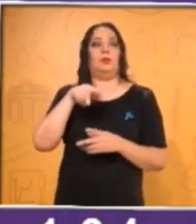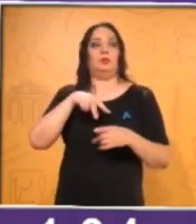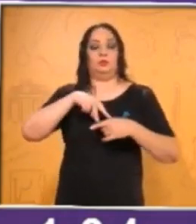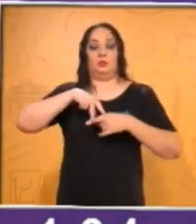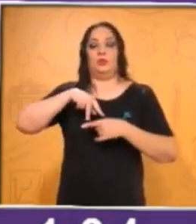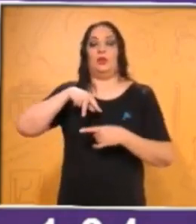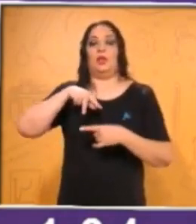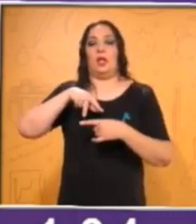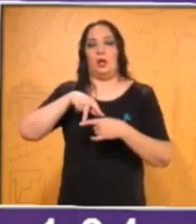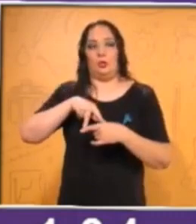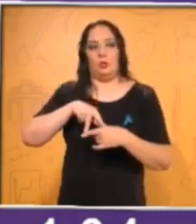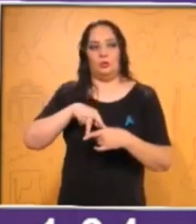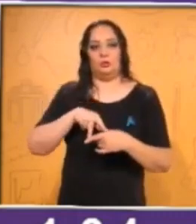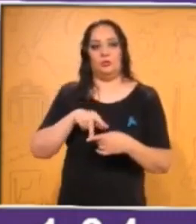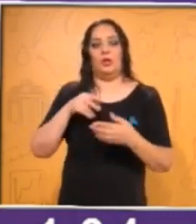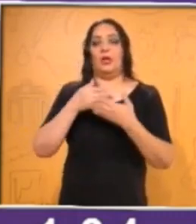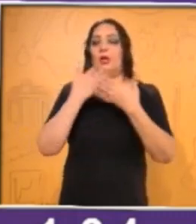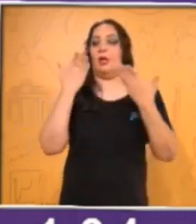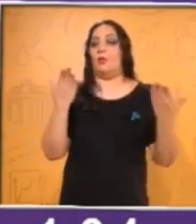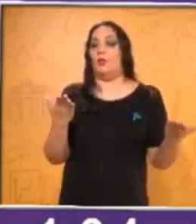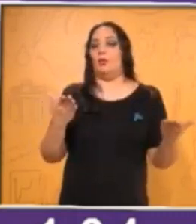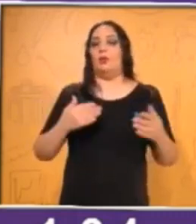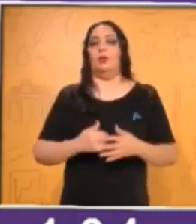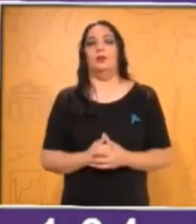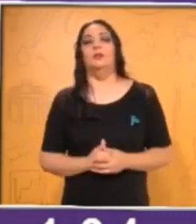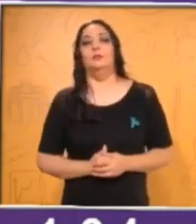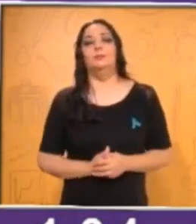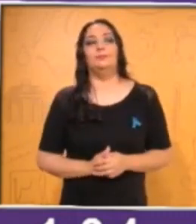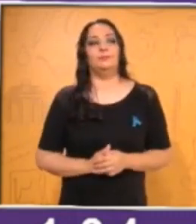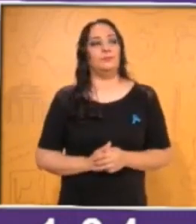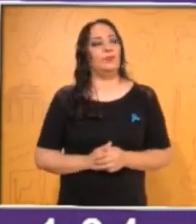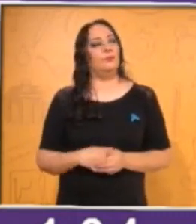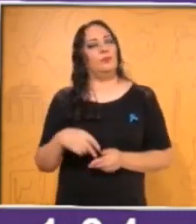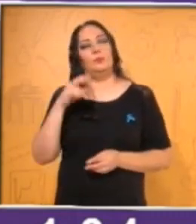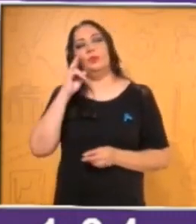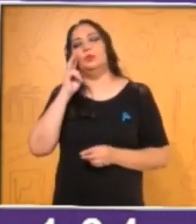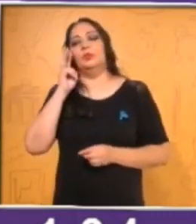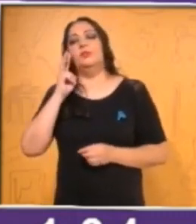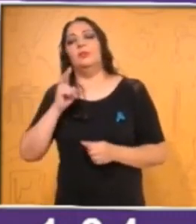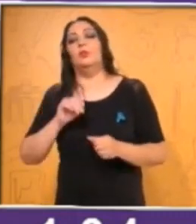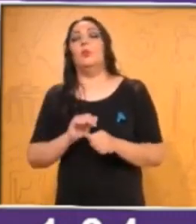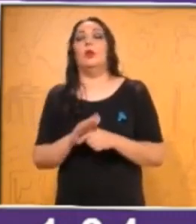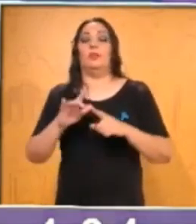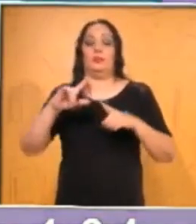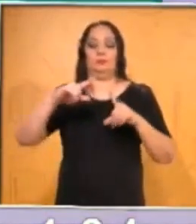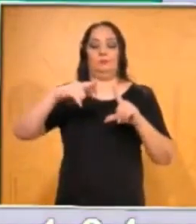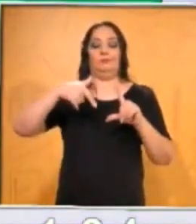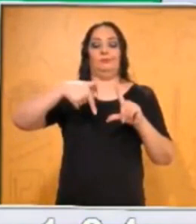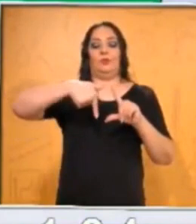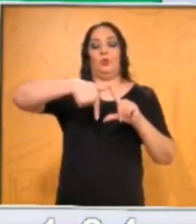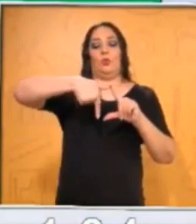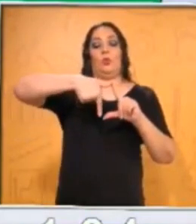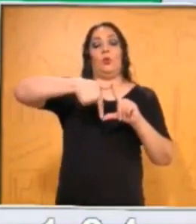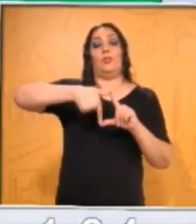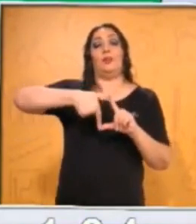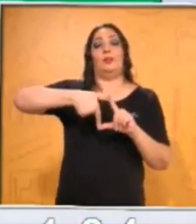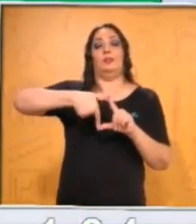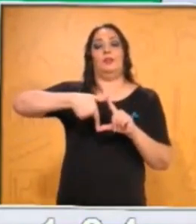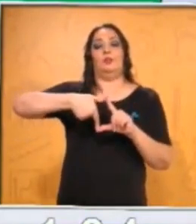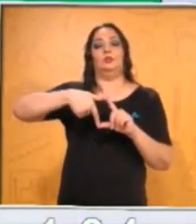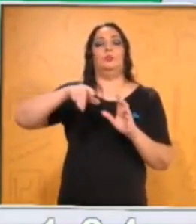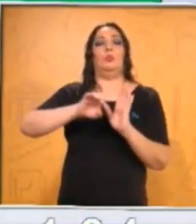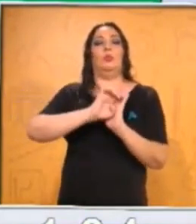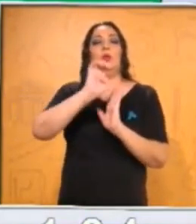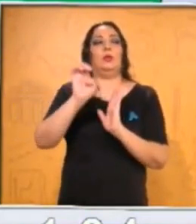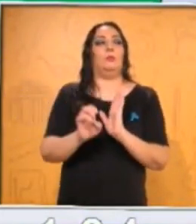Ahora, a continuación, vamos a ver de los cuadriláteros simétricos, que vienen siendo estos